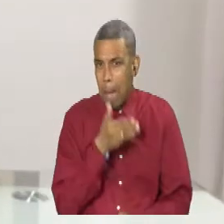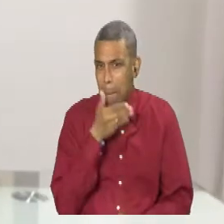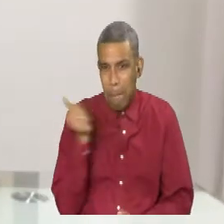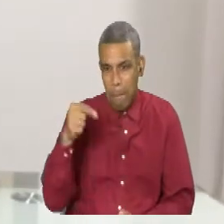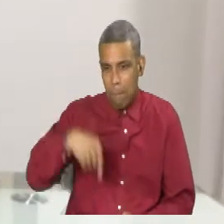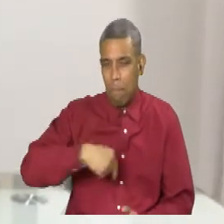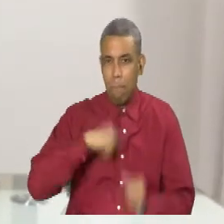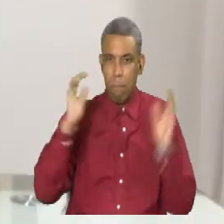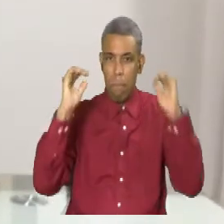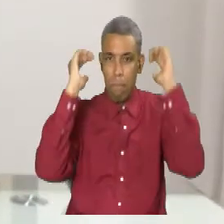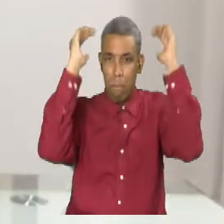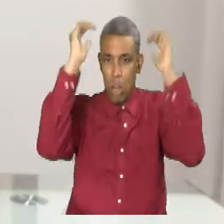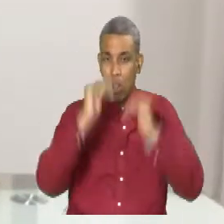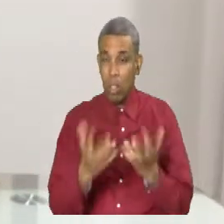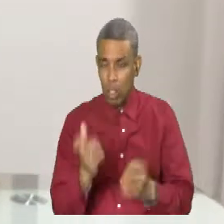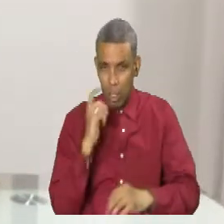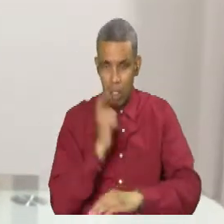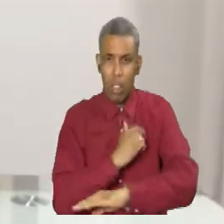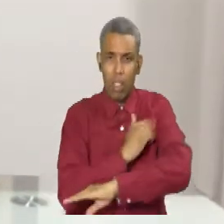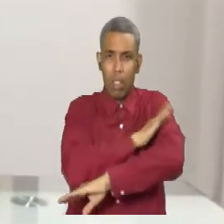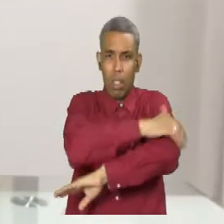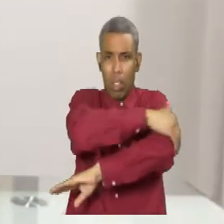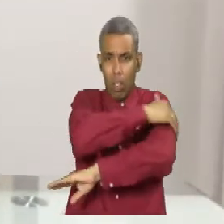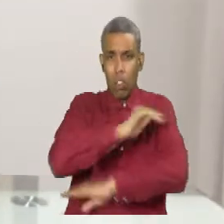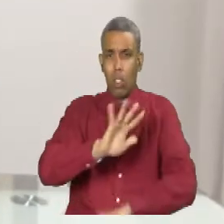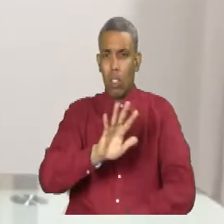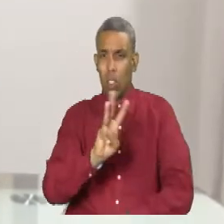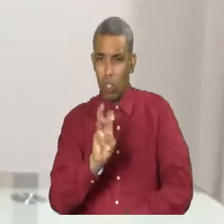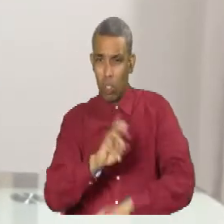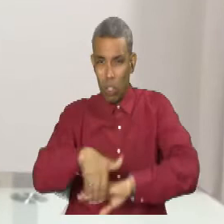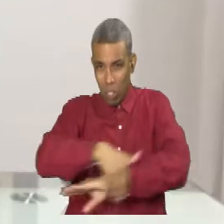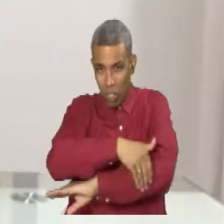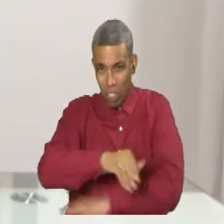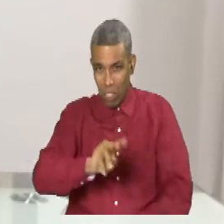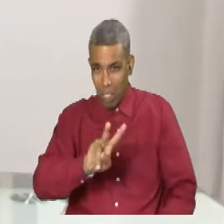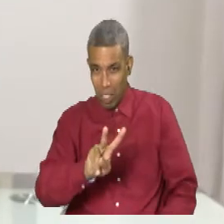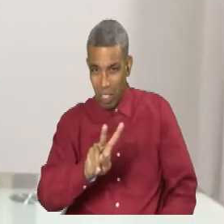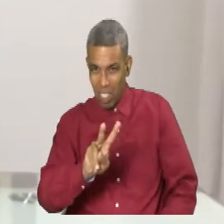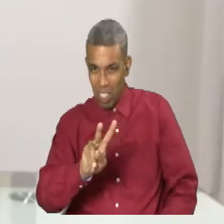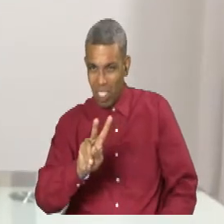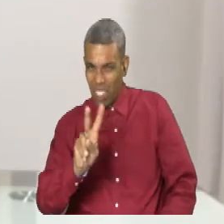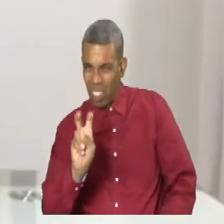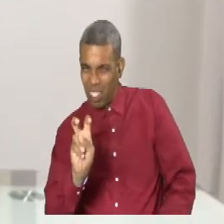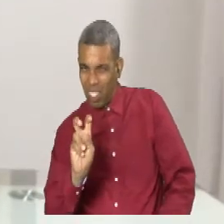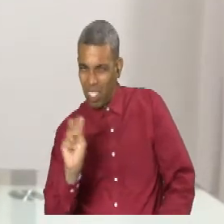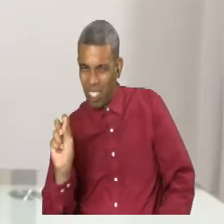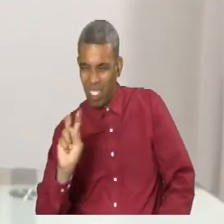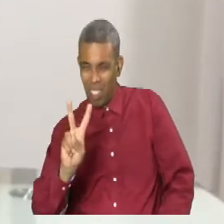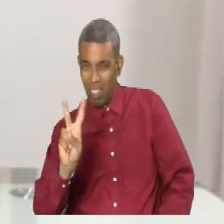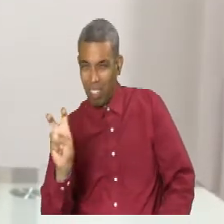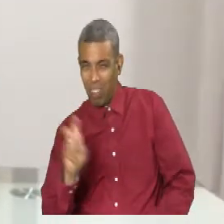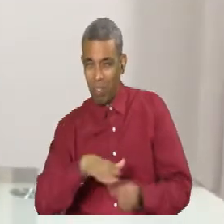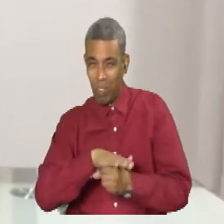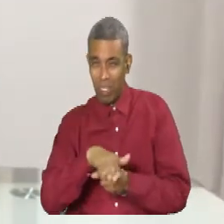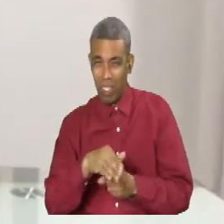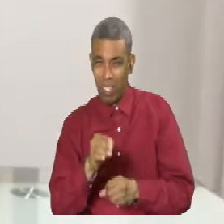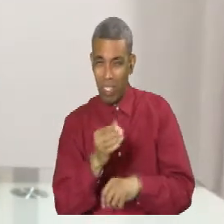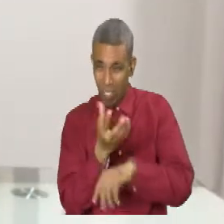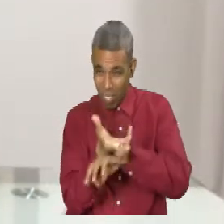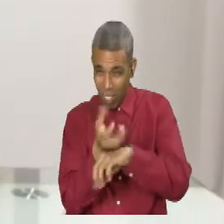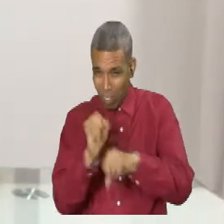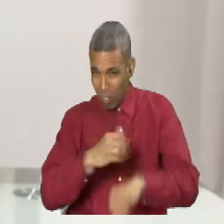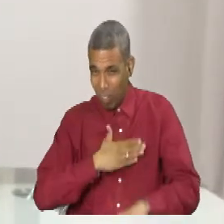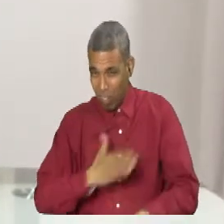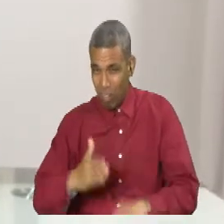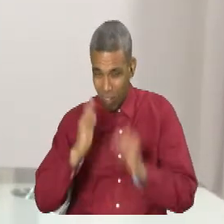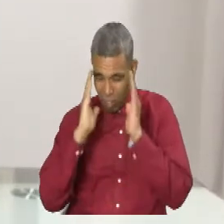en CardioFitness IPS en la calle 58, número 2717 en Barrio Galán, para poderlos atender con mucho